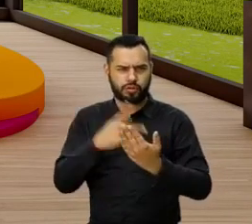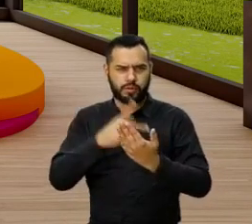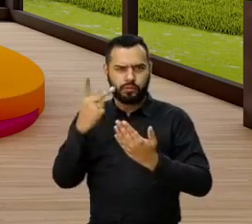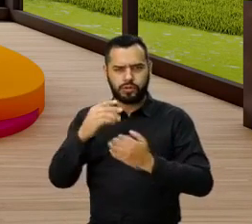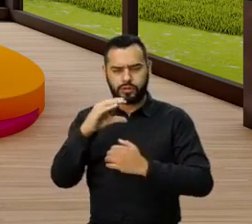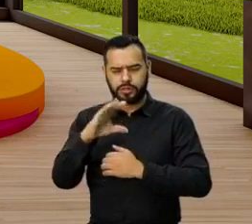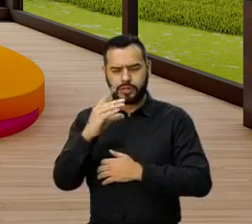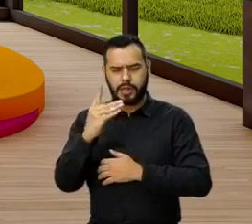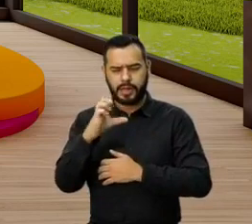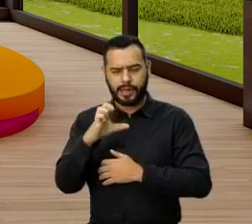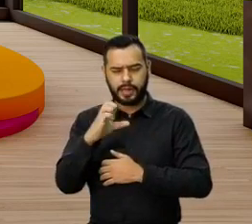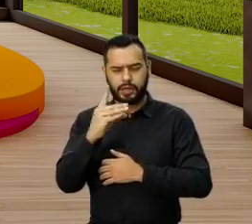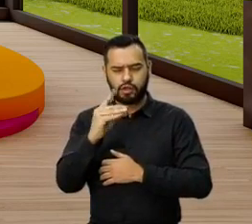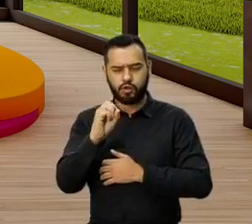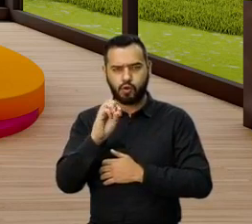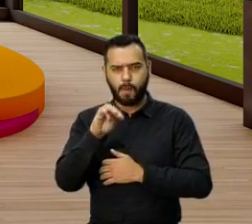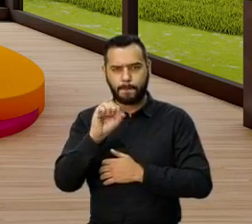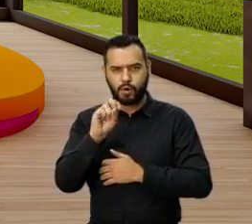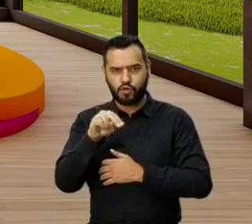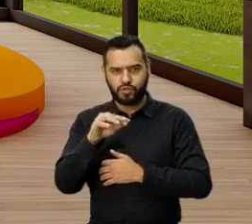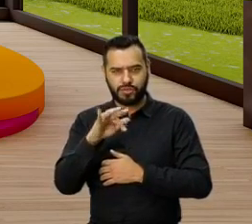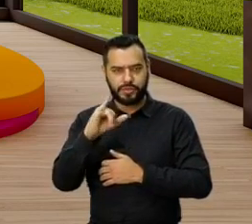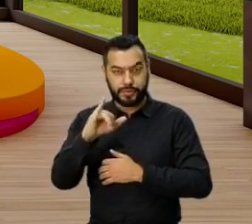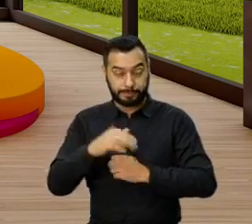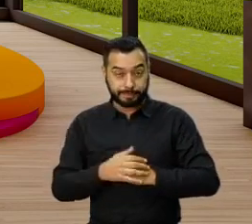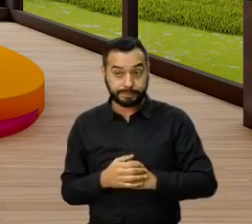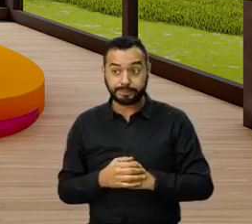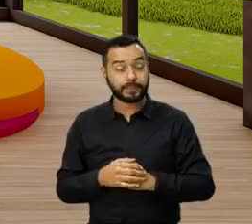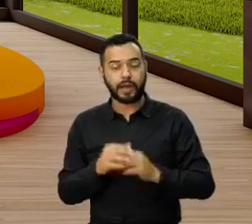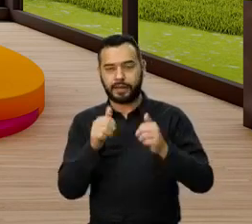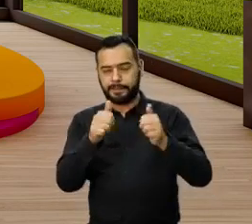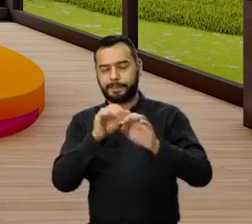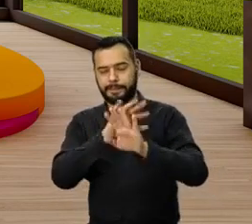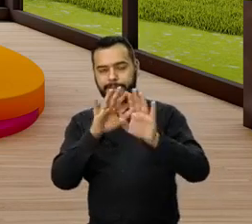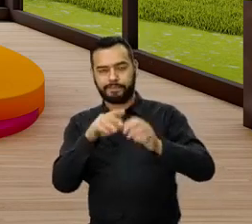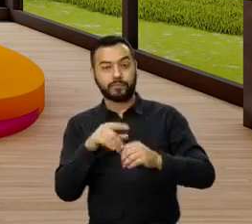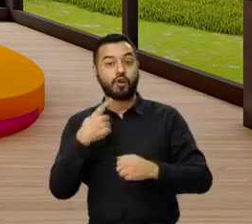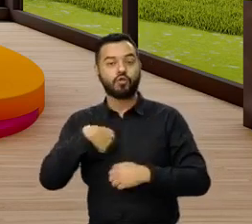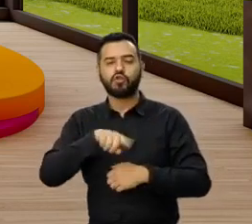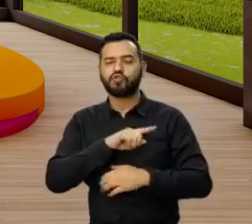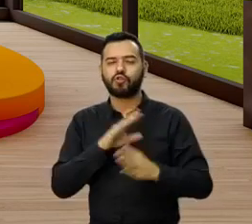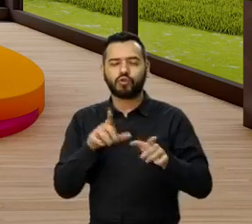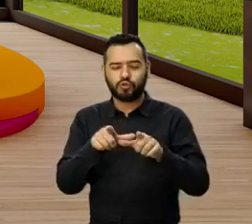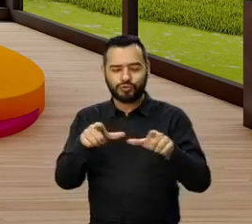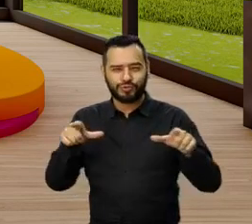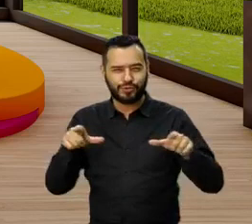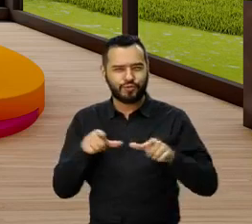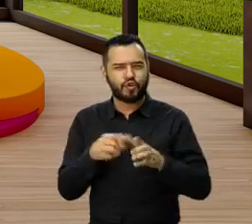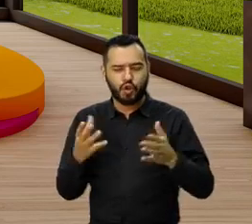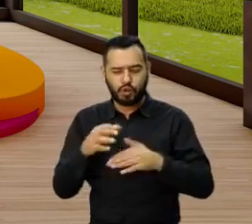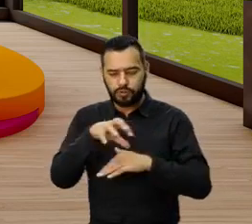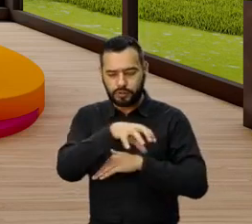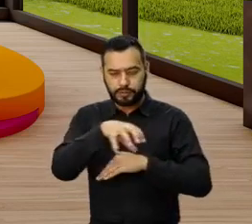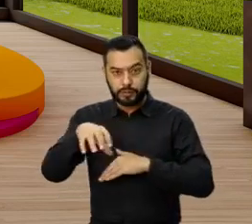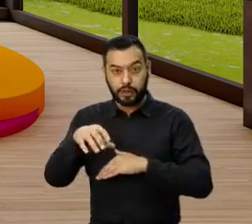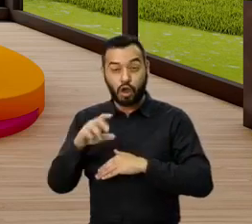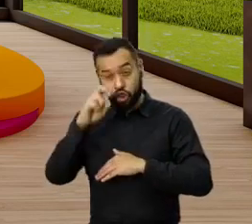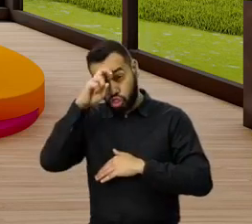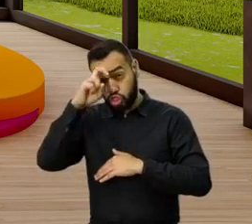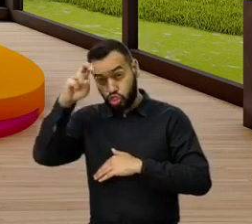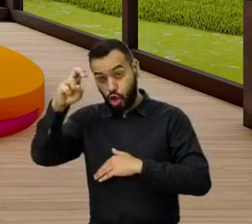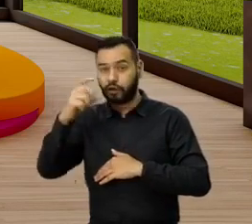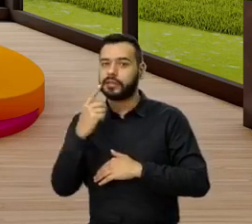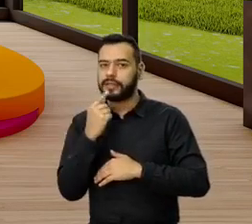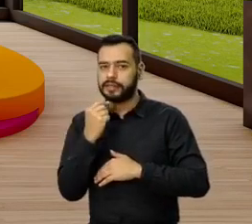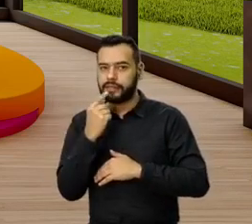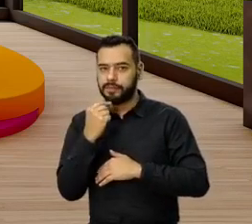cedro monti para que la gente se ubique un poquito más claro que sí bueno nosotros estamos ubicados en un espacio maravilloso estamos en el costado norte